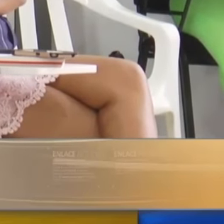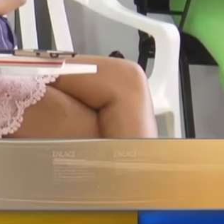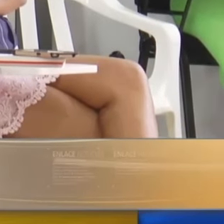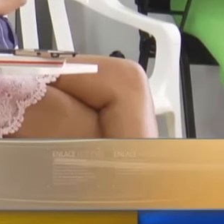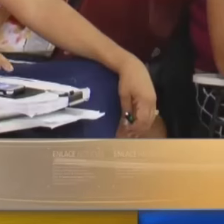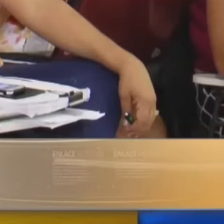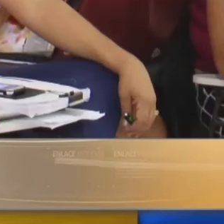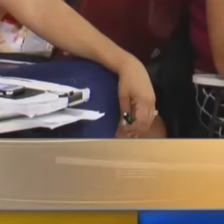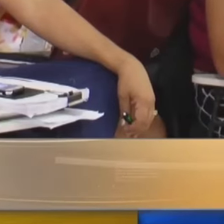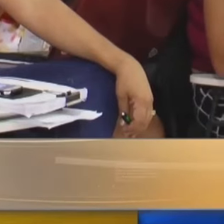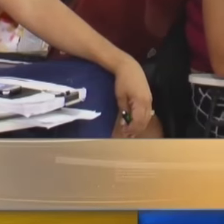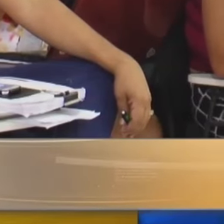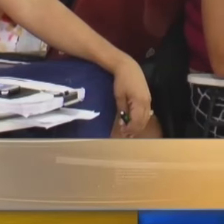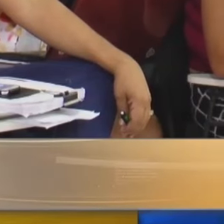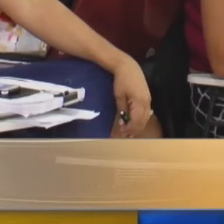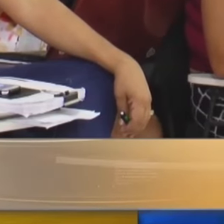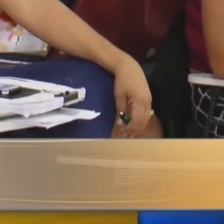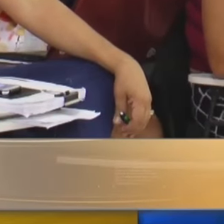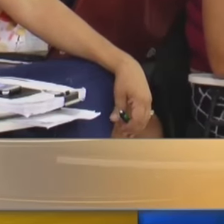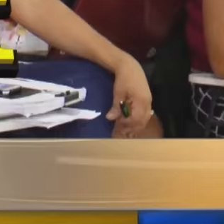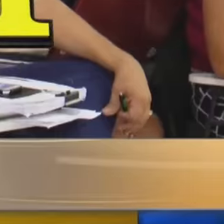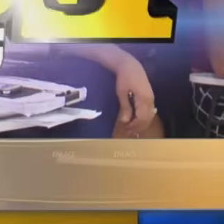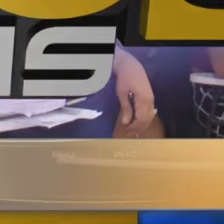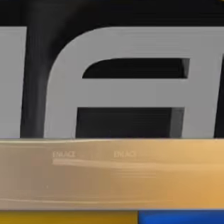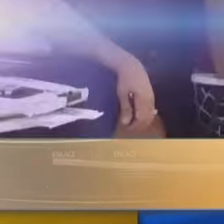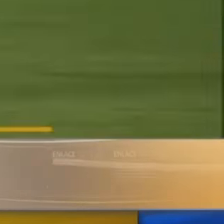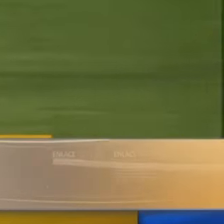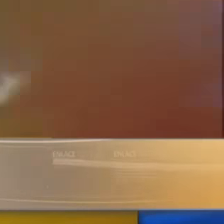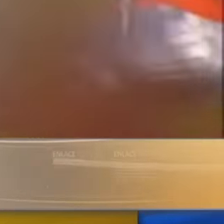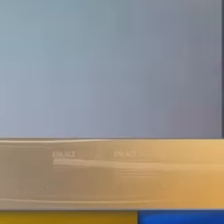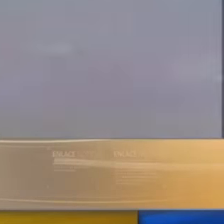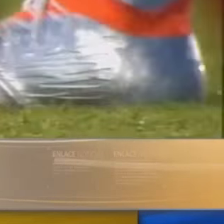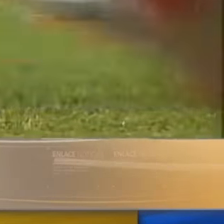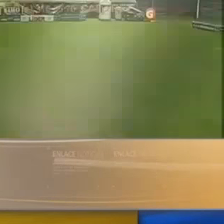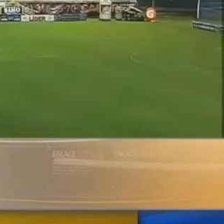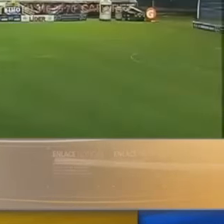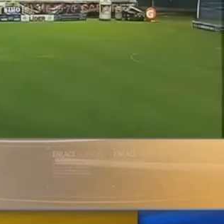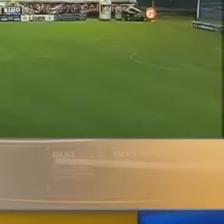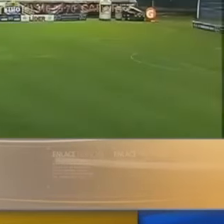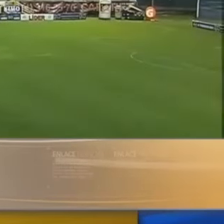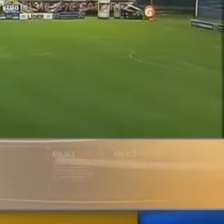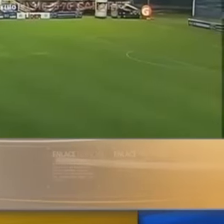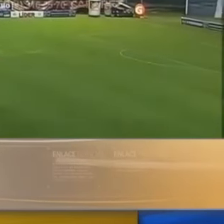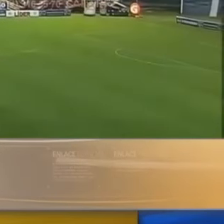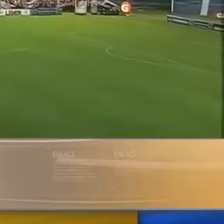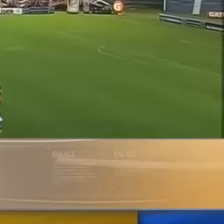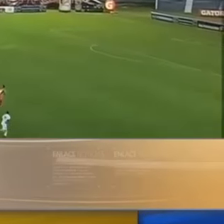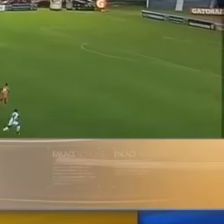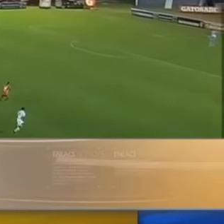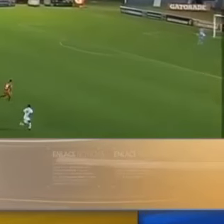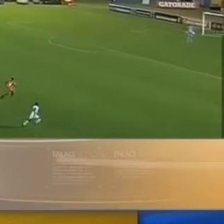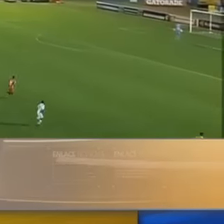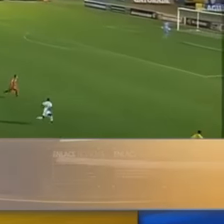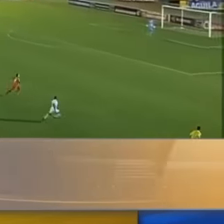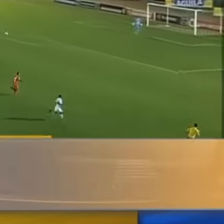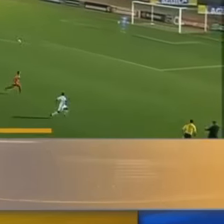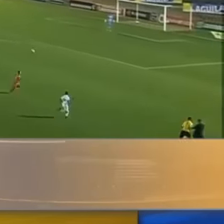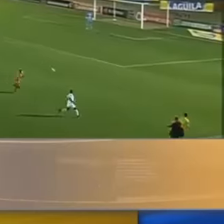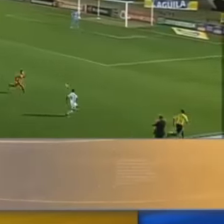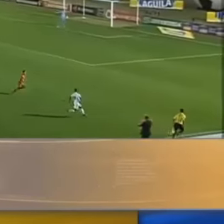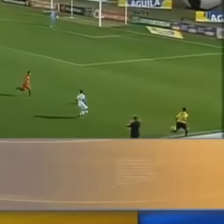Bermeja. Para las víctimas, el gobierno se rajó en la prueba. En los deportes, Alianza Petrolera empató 1-1 contra Patriotas